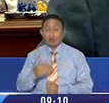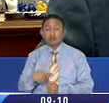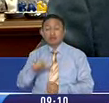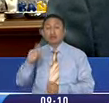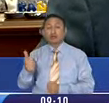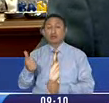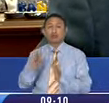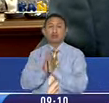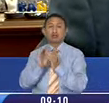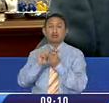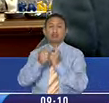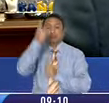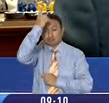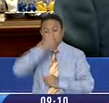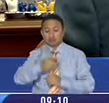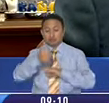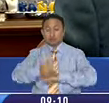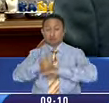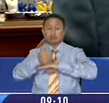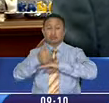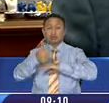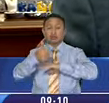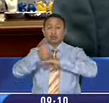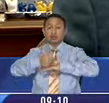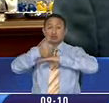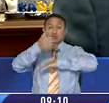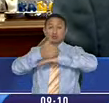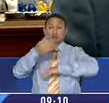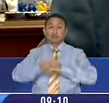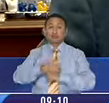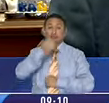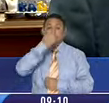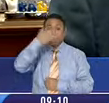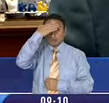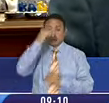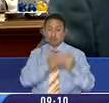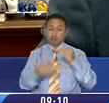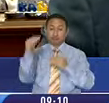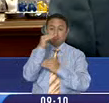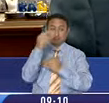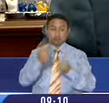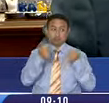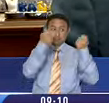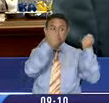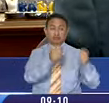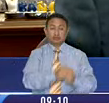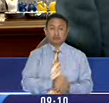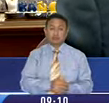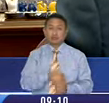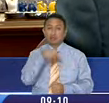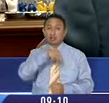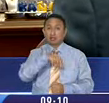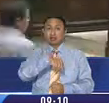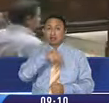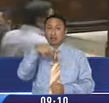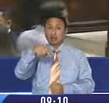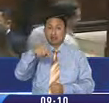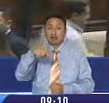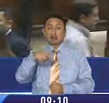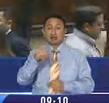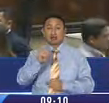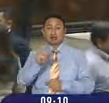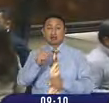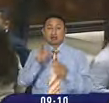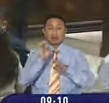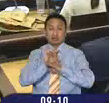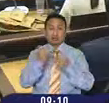el recurso de apelación para que suba la Corte Provincial de Santo Domingo de los Áchiras, que debe devolverle institucionalidad al país. Para